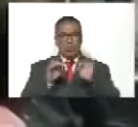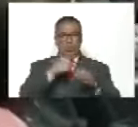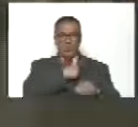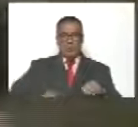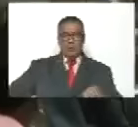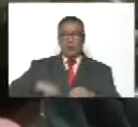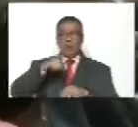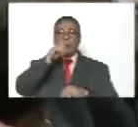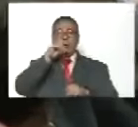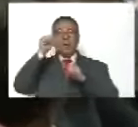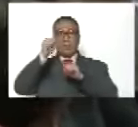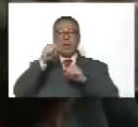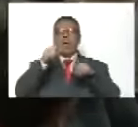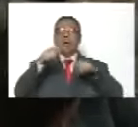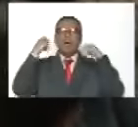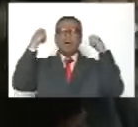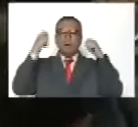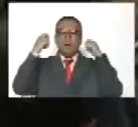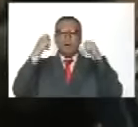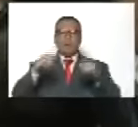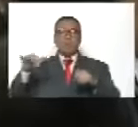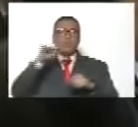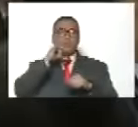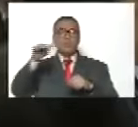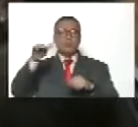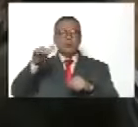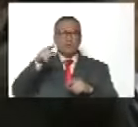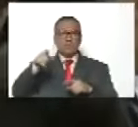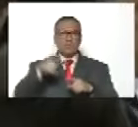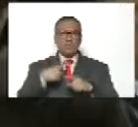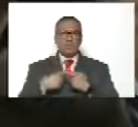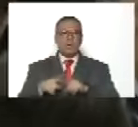Maduro ha llamado a esta campaña de denuncia